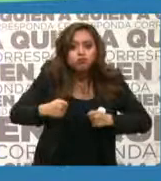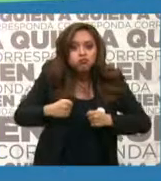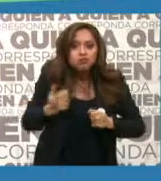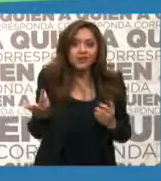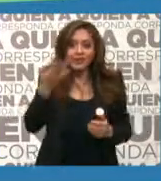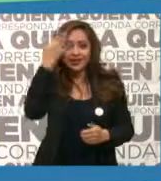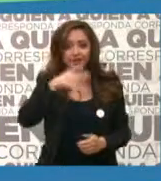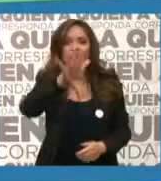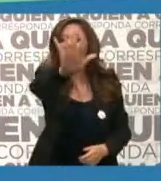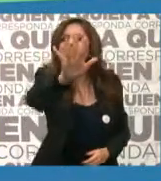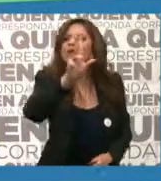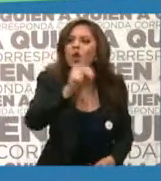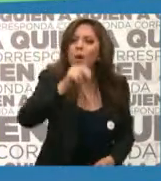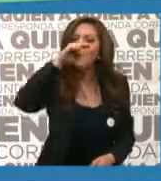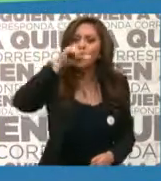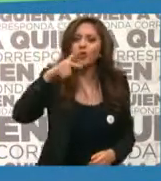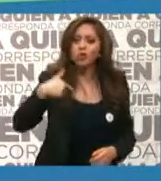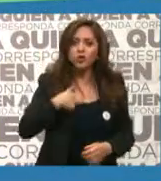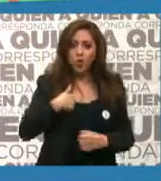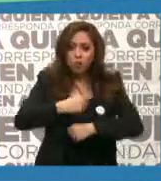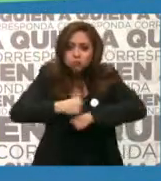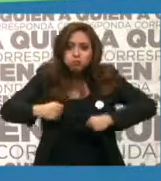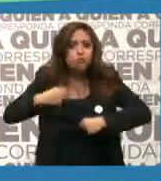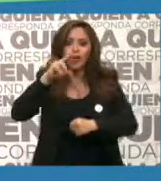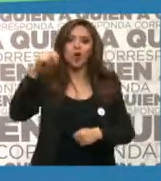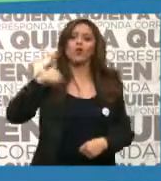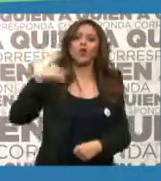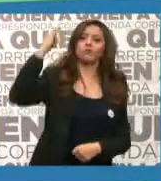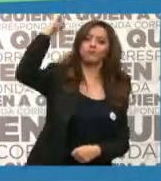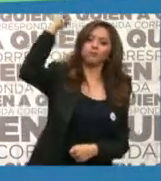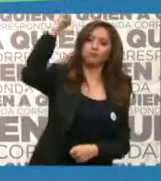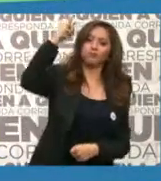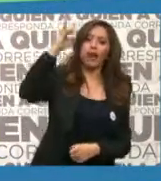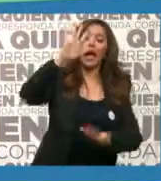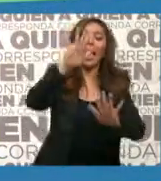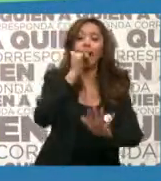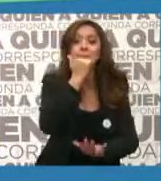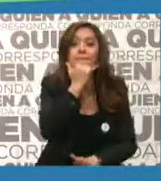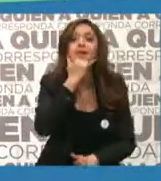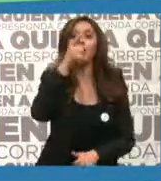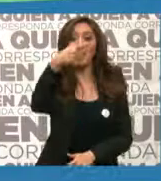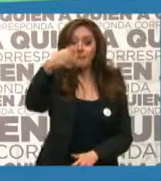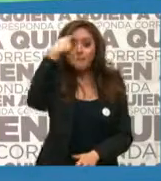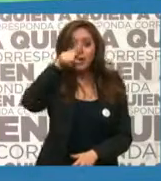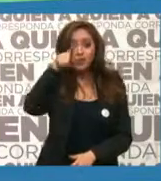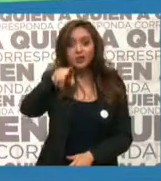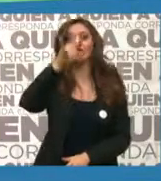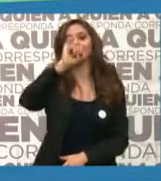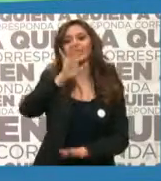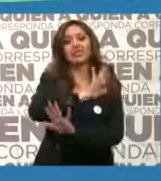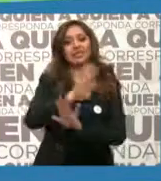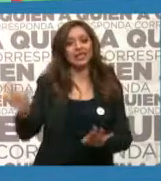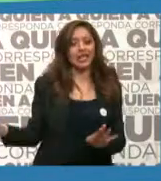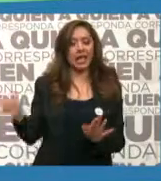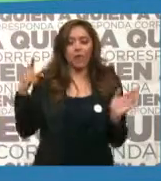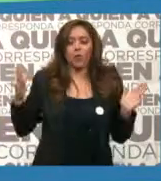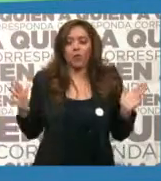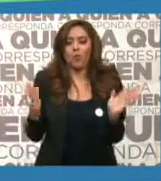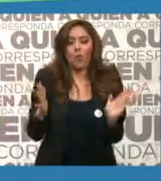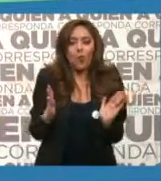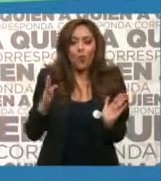Mauricio, que no hay obesidad, soy grandote. Ah, era para usted, ¿no? Entonces, extra small medium. No,